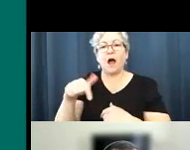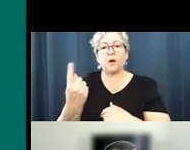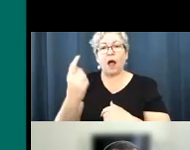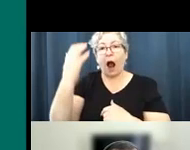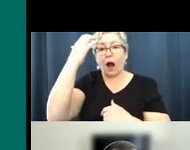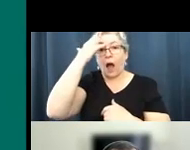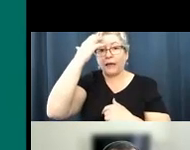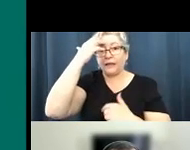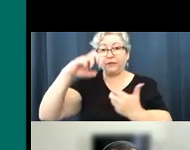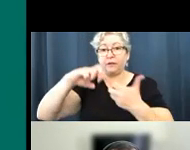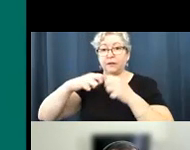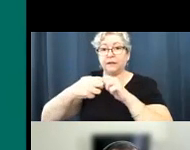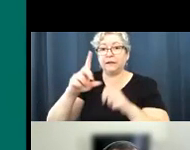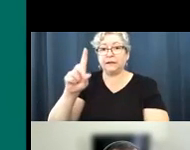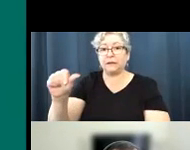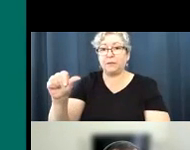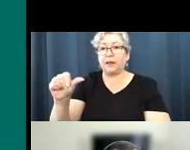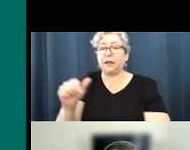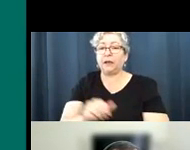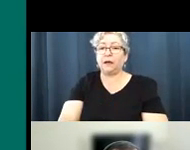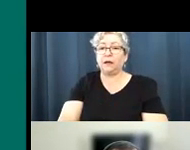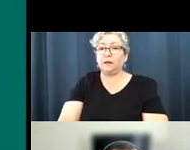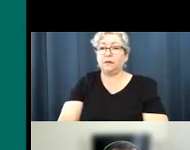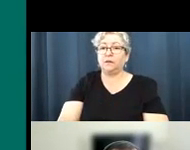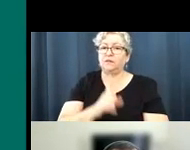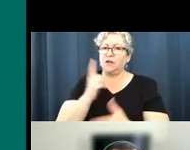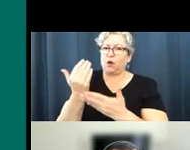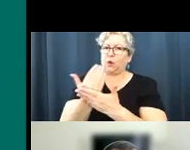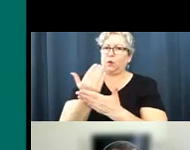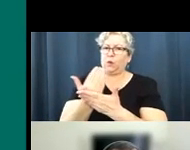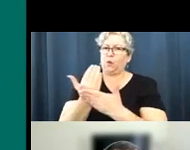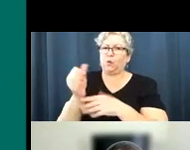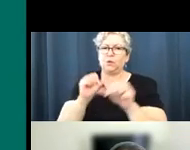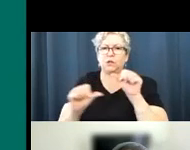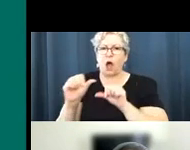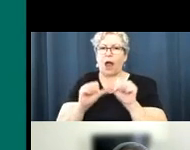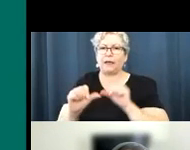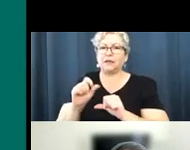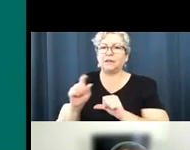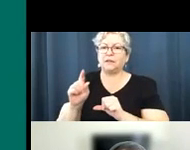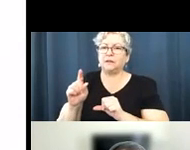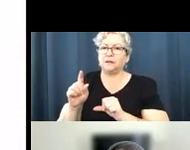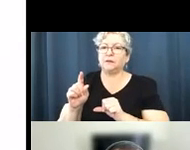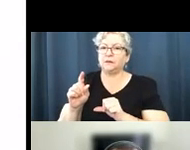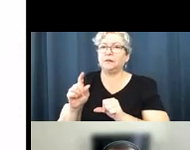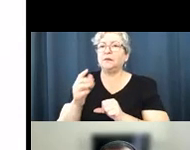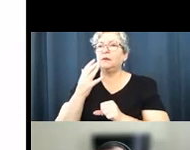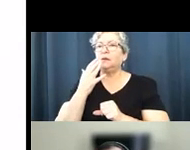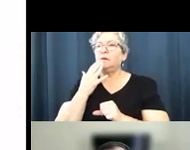Entonces, el otro es la discapacidad cognitiva. Y eso es una ciencia muy nueva.